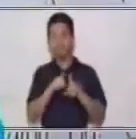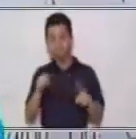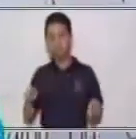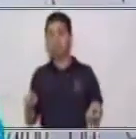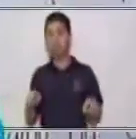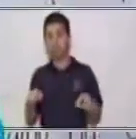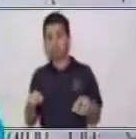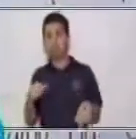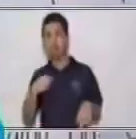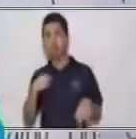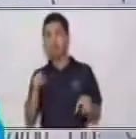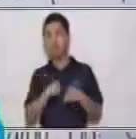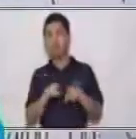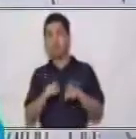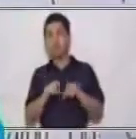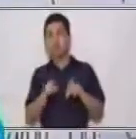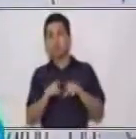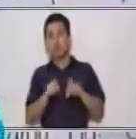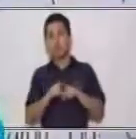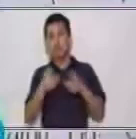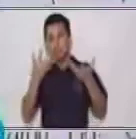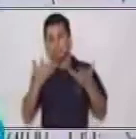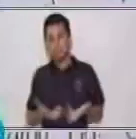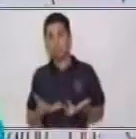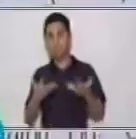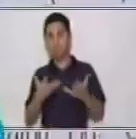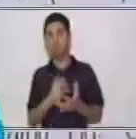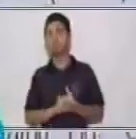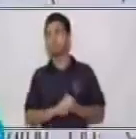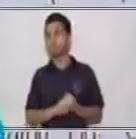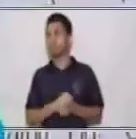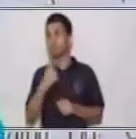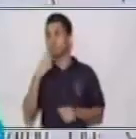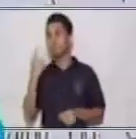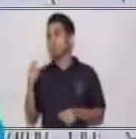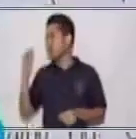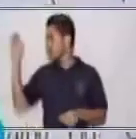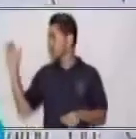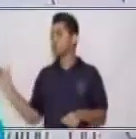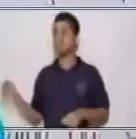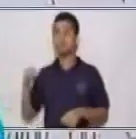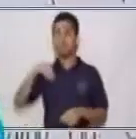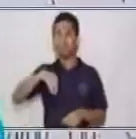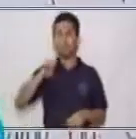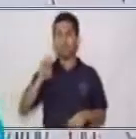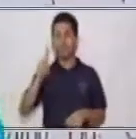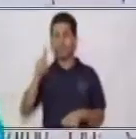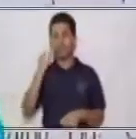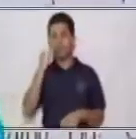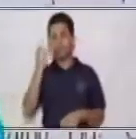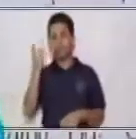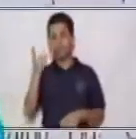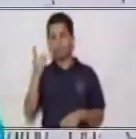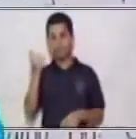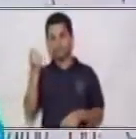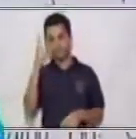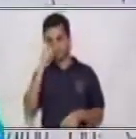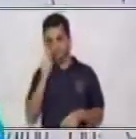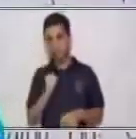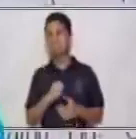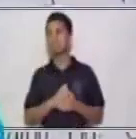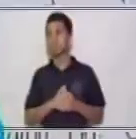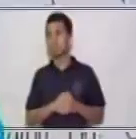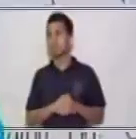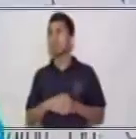peso. Muy bien, vamos a ver algunas medidas. Las medidas de peso se utiliza